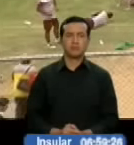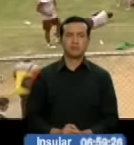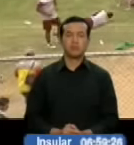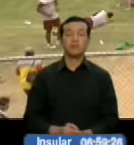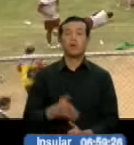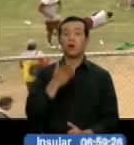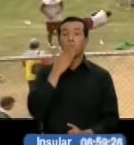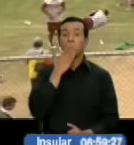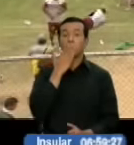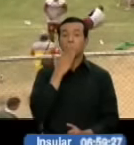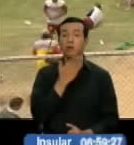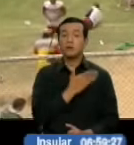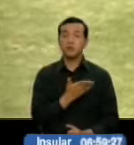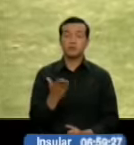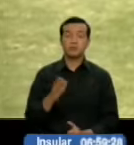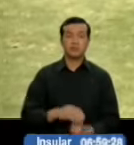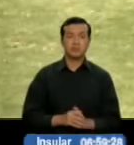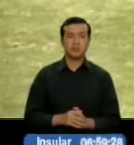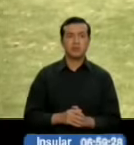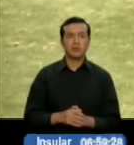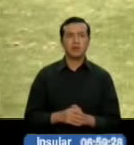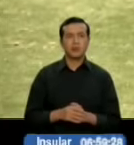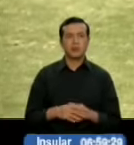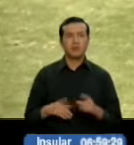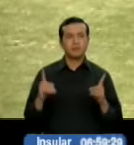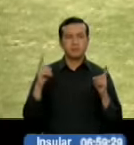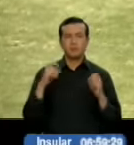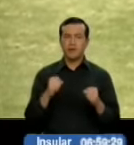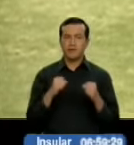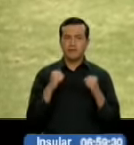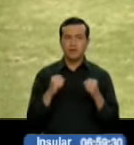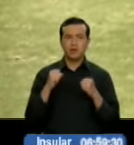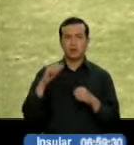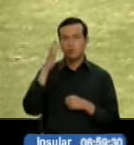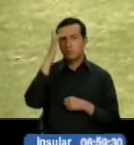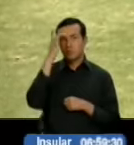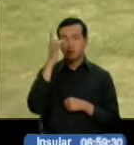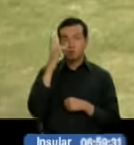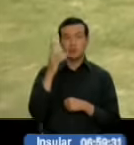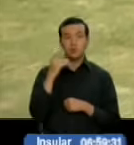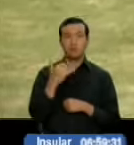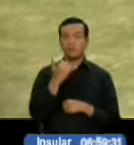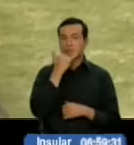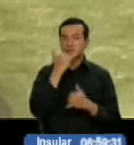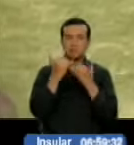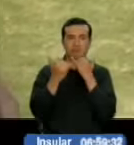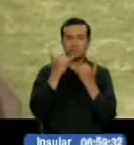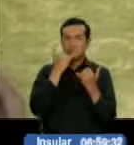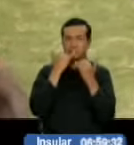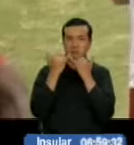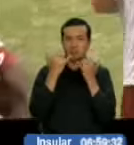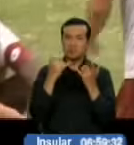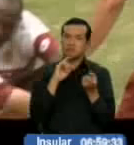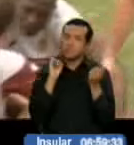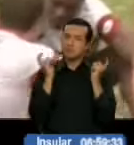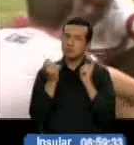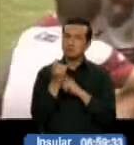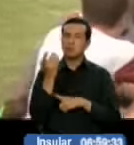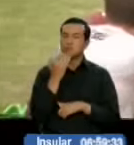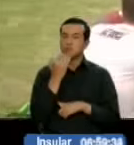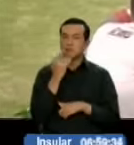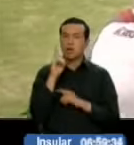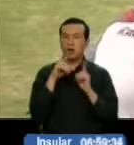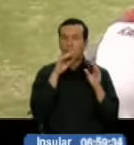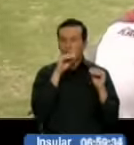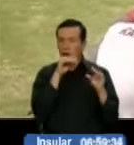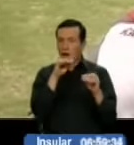Sociedad Deportiva Aucas ha vivido momentos de tensión debido a los malos resultados que se intentan revertir entre